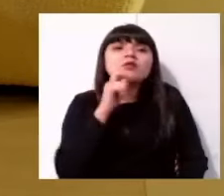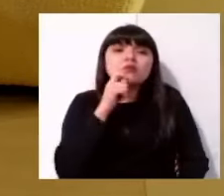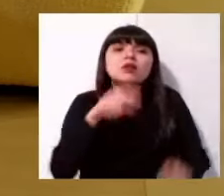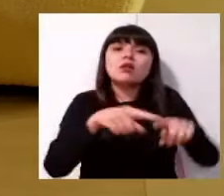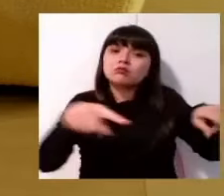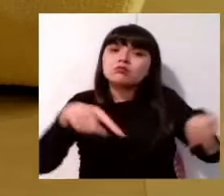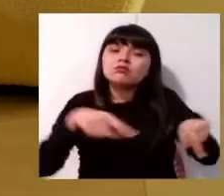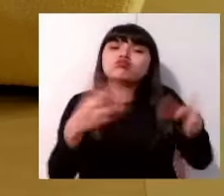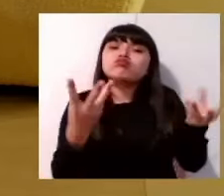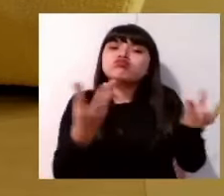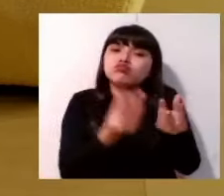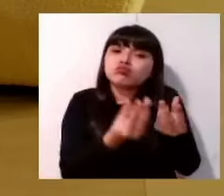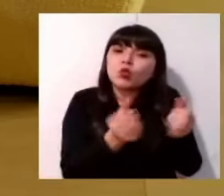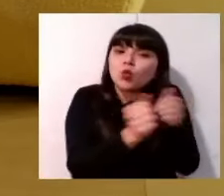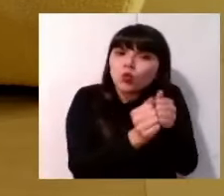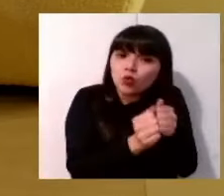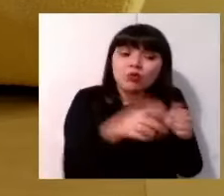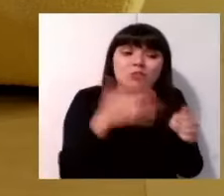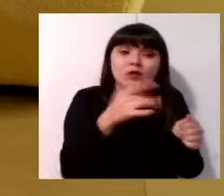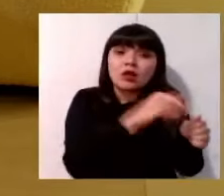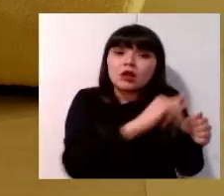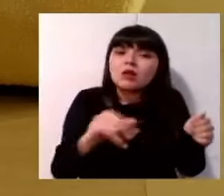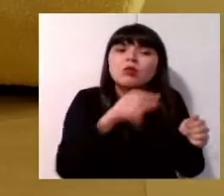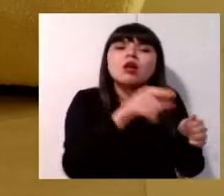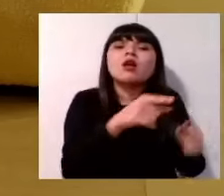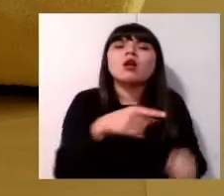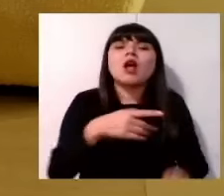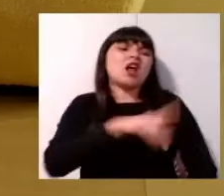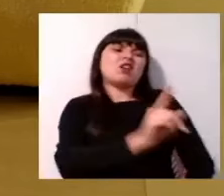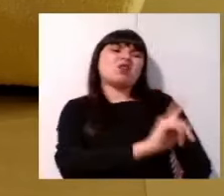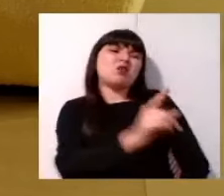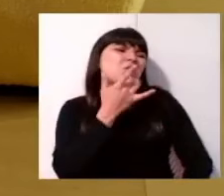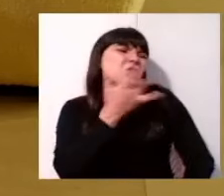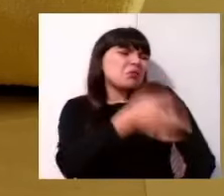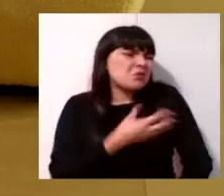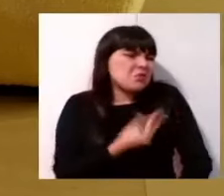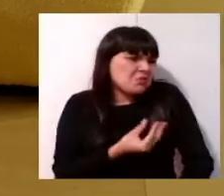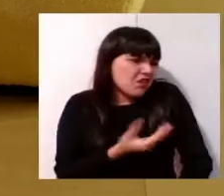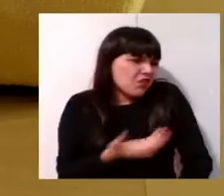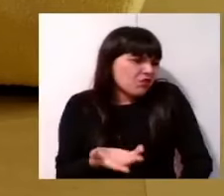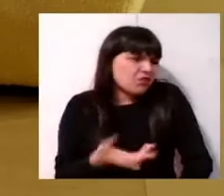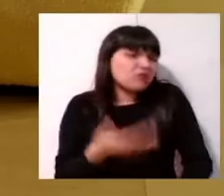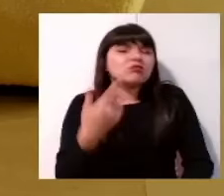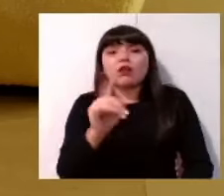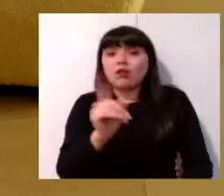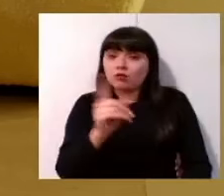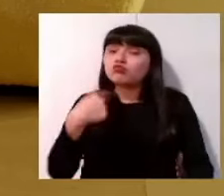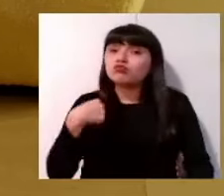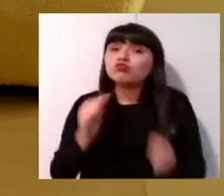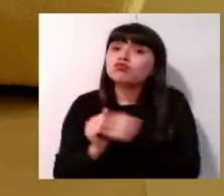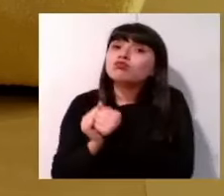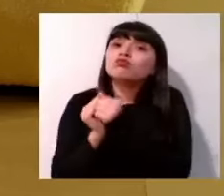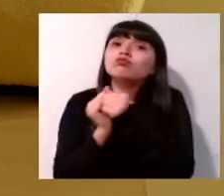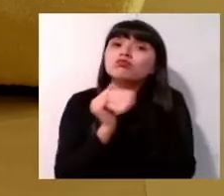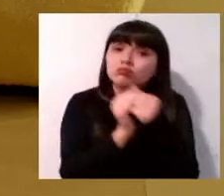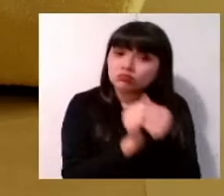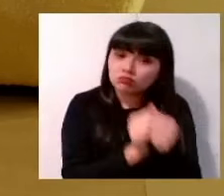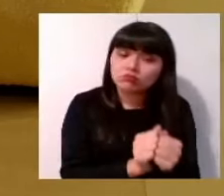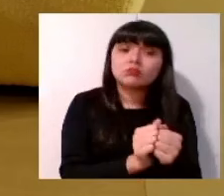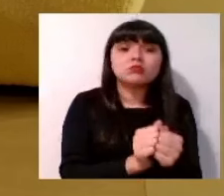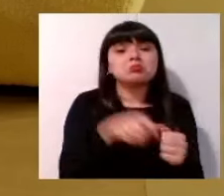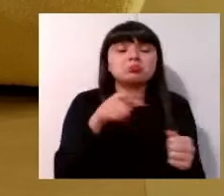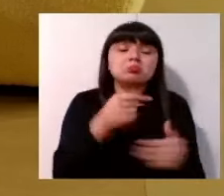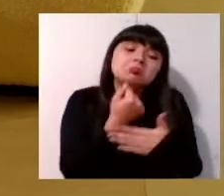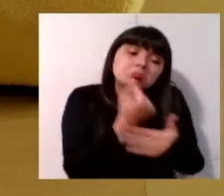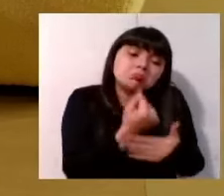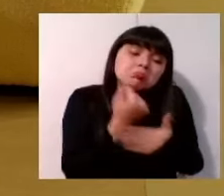miedo empeora. O sea, no hay que decir, no, pero ¿cómo va a tener miedo? Sino que acompañarlo y asesorarse si es necesario mientras ese miedo